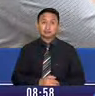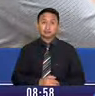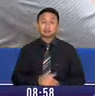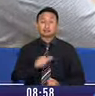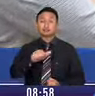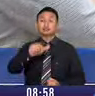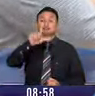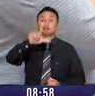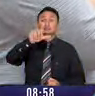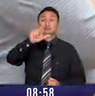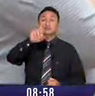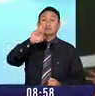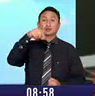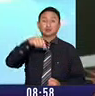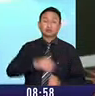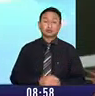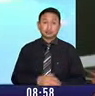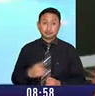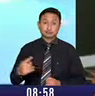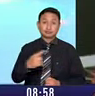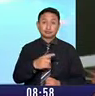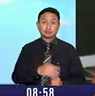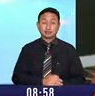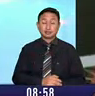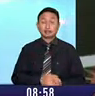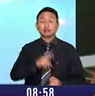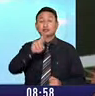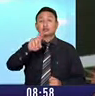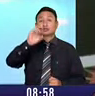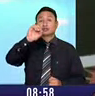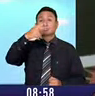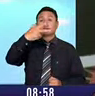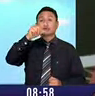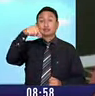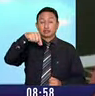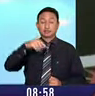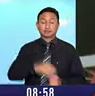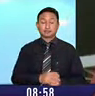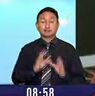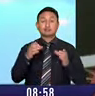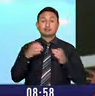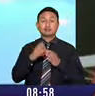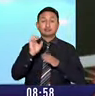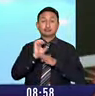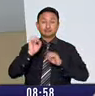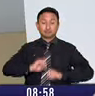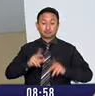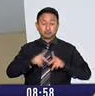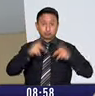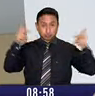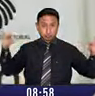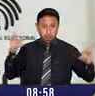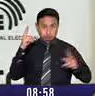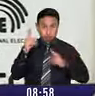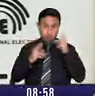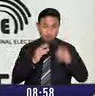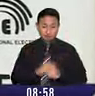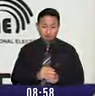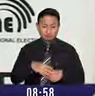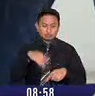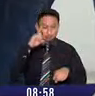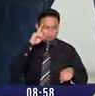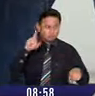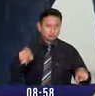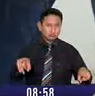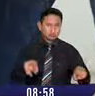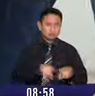de la Fundación Ciudadanía y Desarrollo, y Francisco Rocha, de la Asociación Ecuatoriana de Editores de Periódicos, coinciden